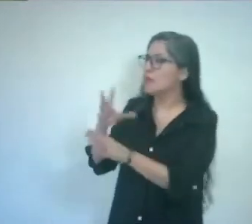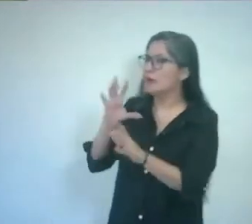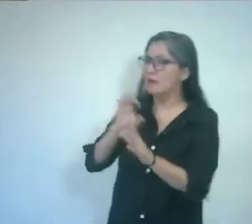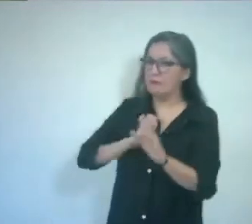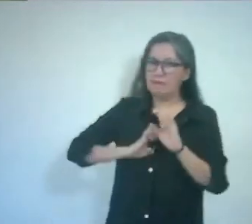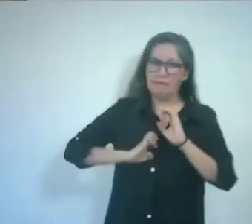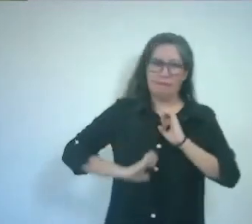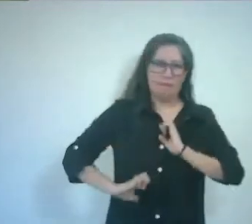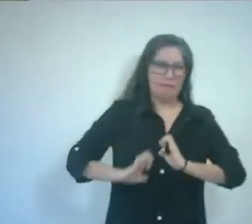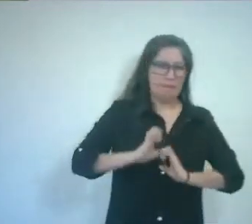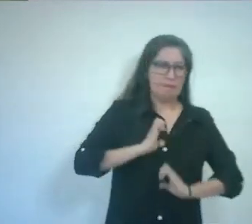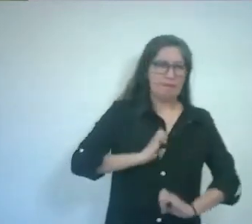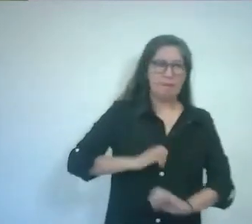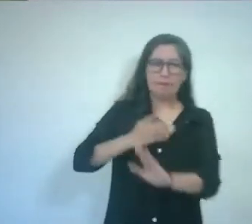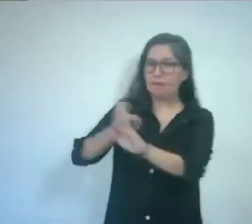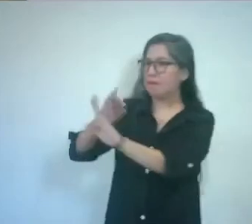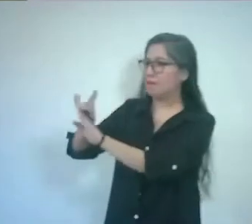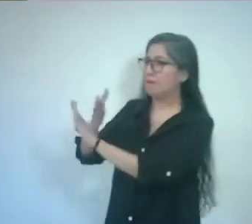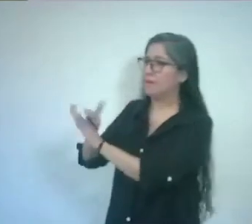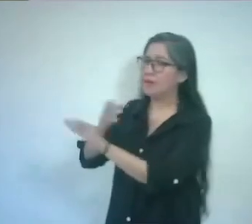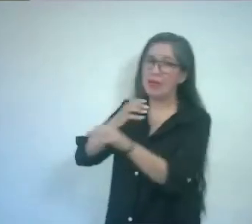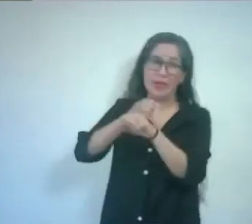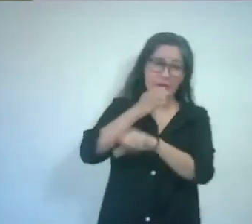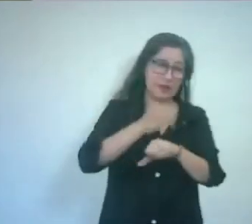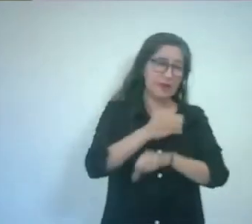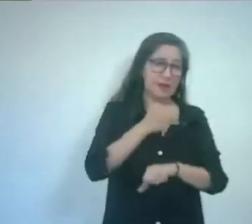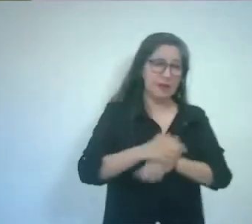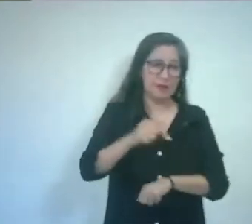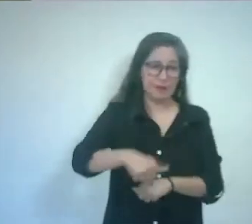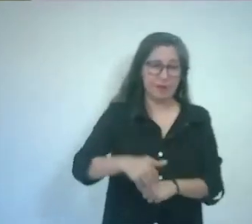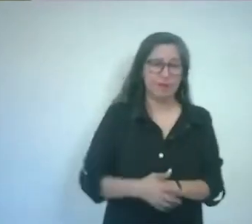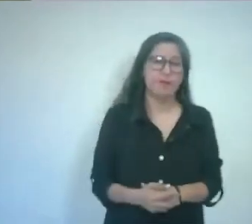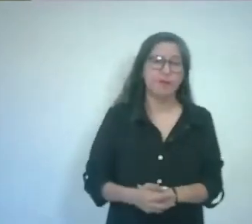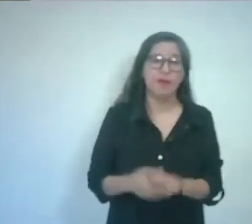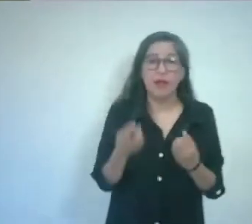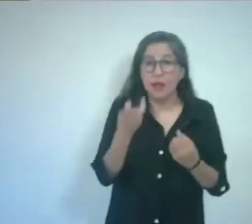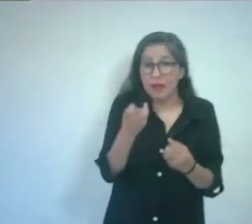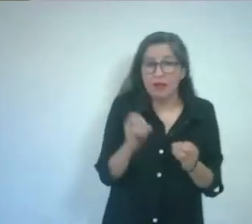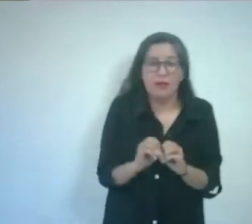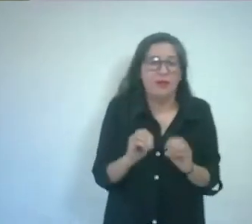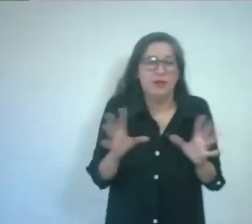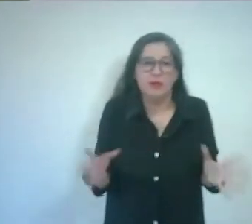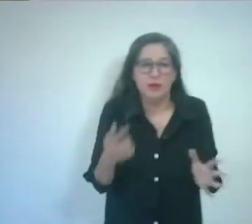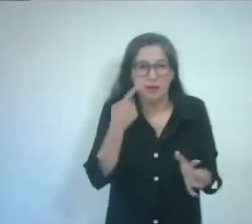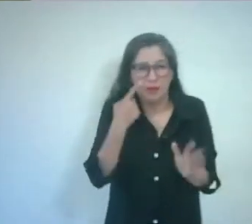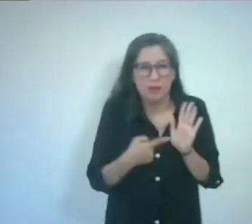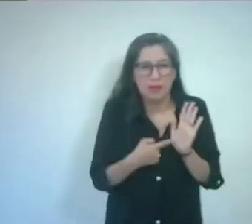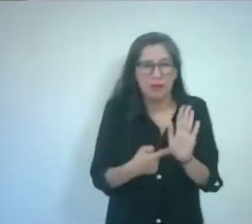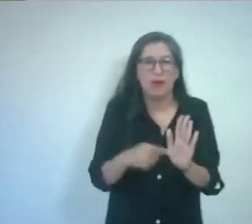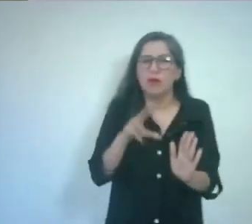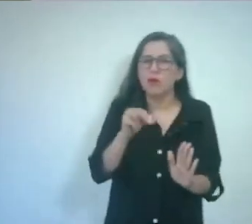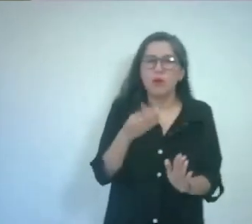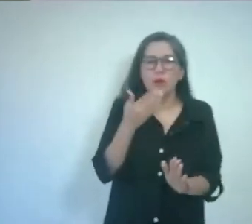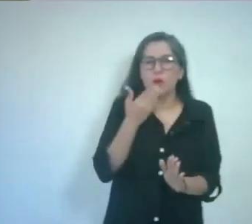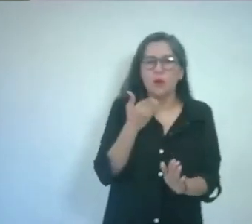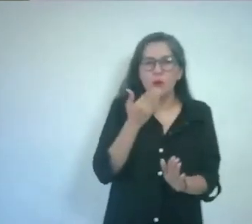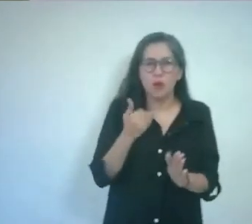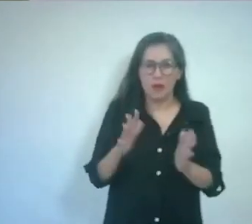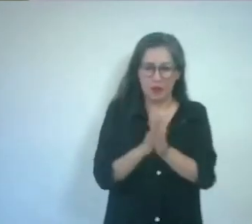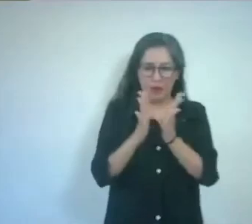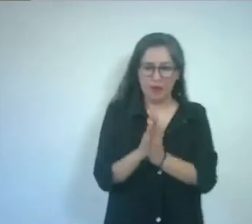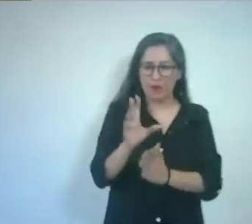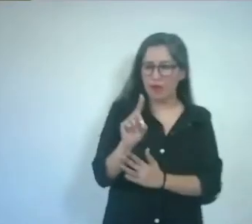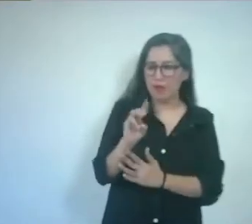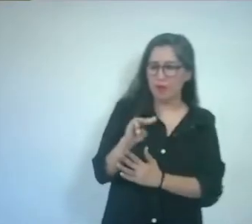voto en varias zonas del Estado. Esto evidentemente muestra que no tienen una vocación democrática estos